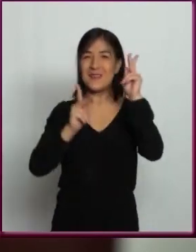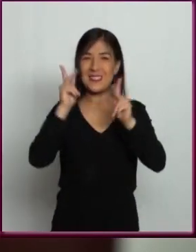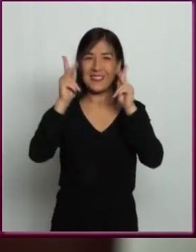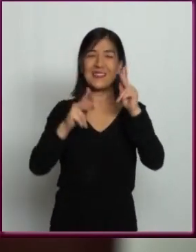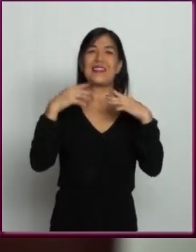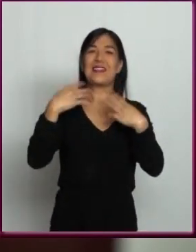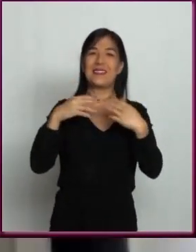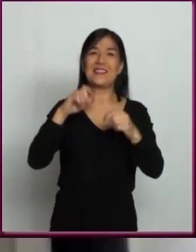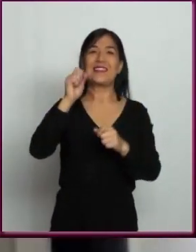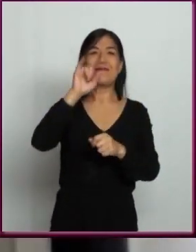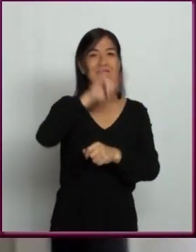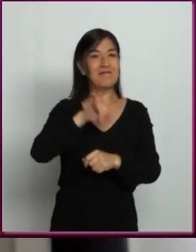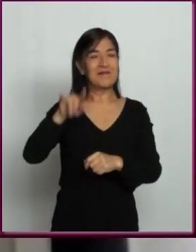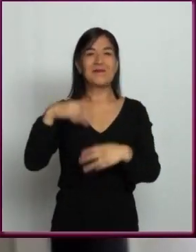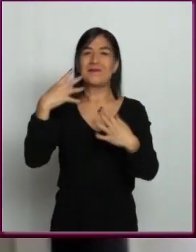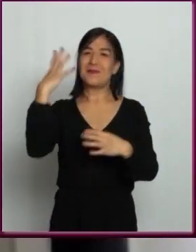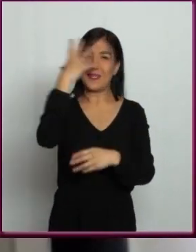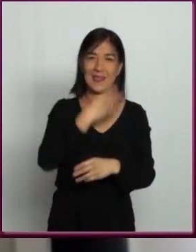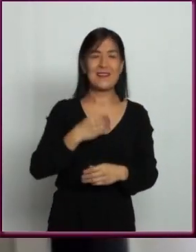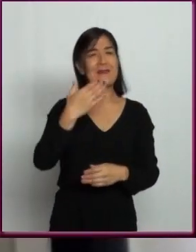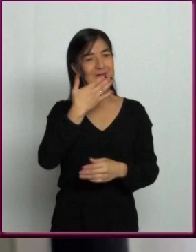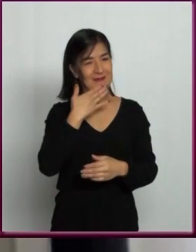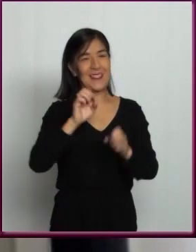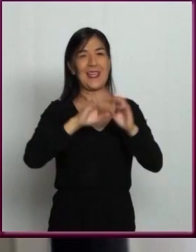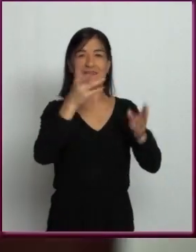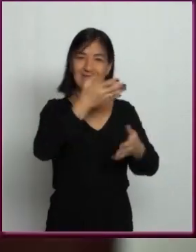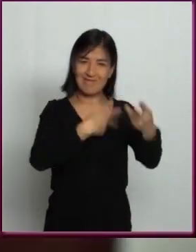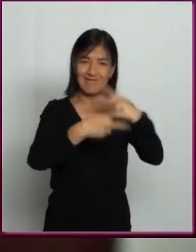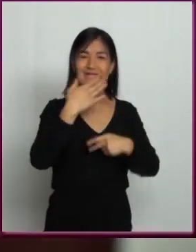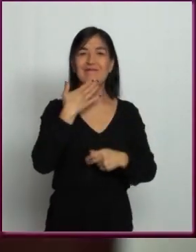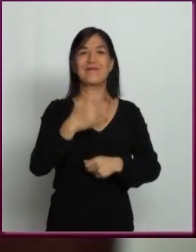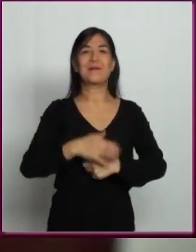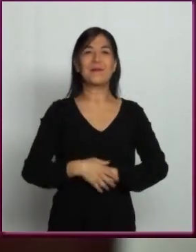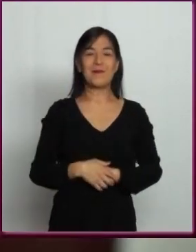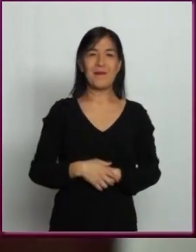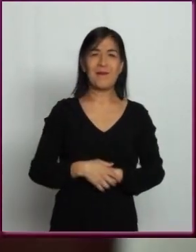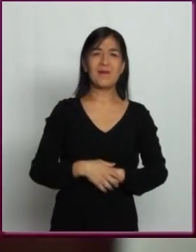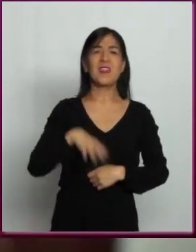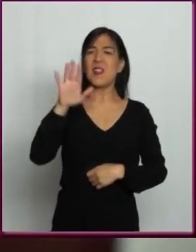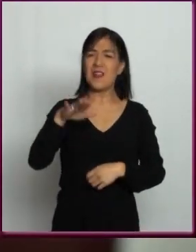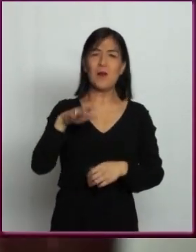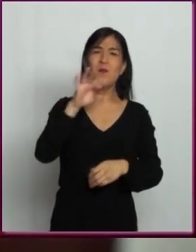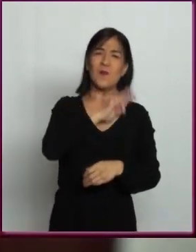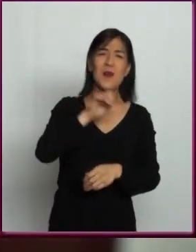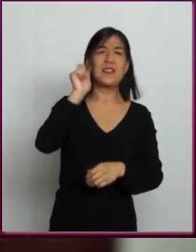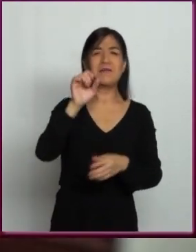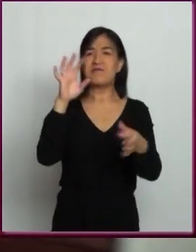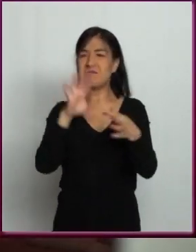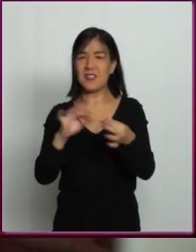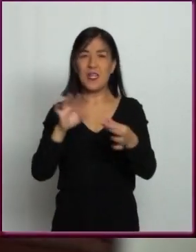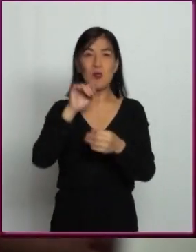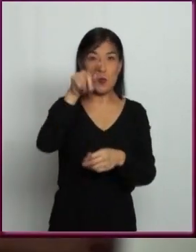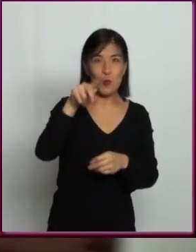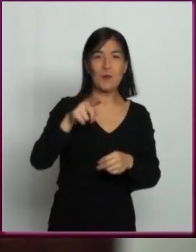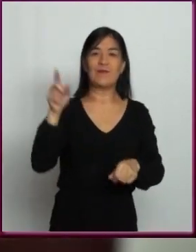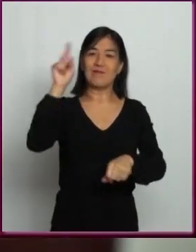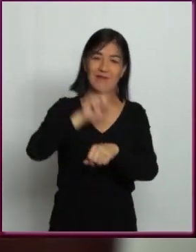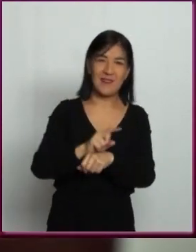es maravillosa. Bienvenidos, claro, bienvenidos. Sí. Oye, ¿y nos podrías platicar si en tu día a